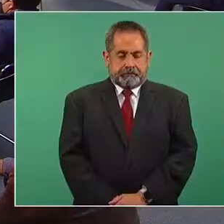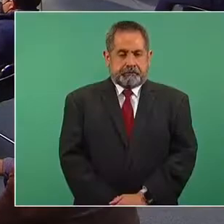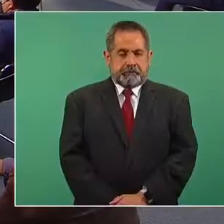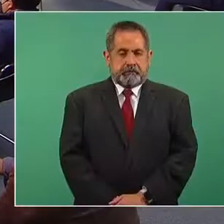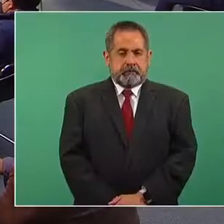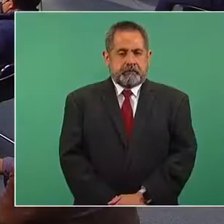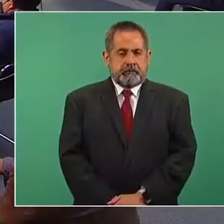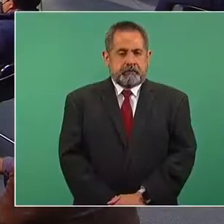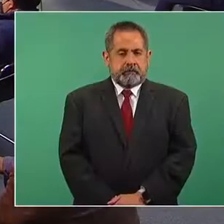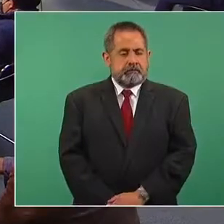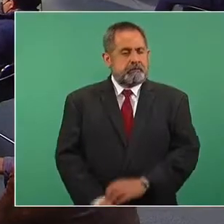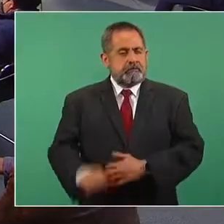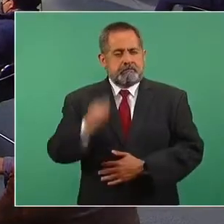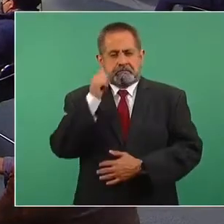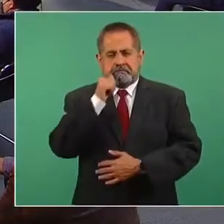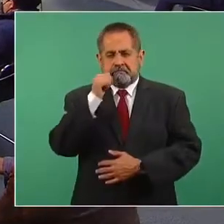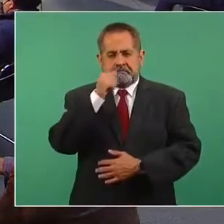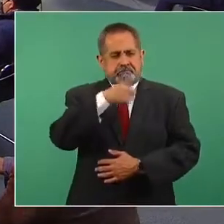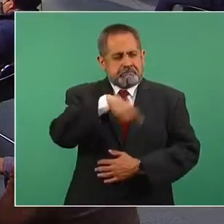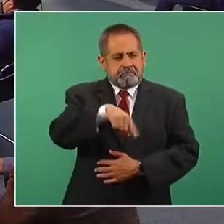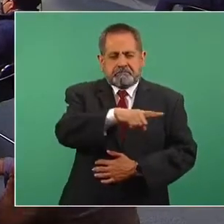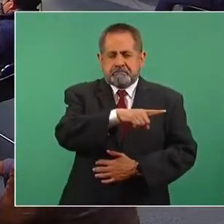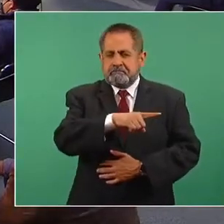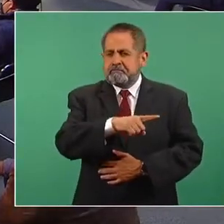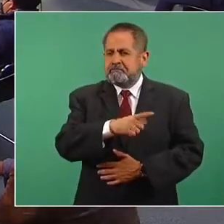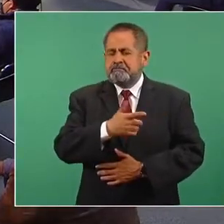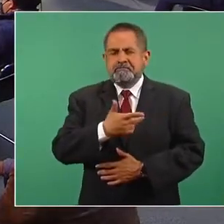Entonces, siempre hay un interés